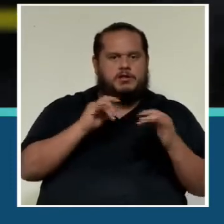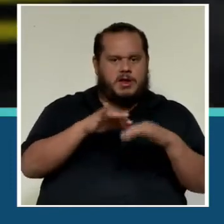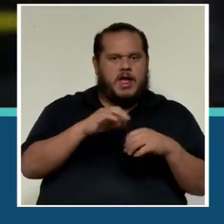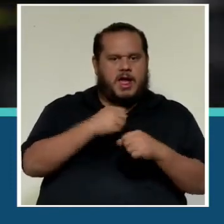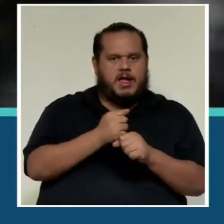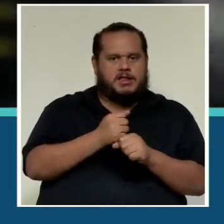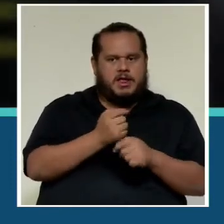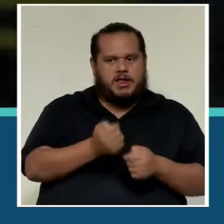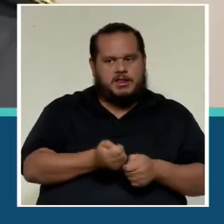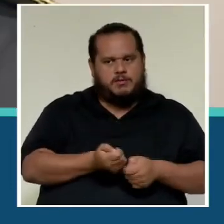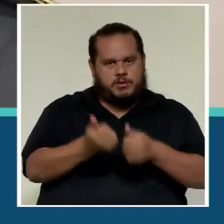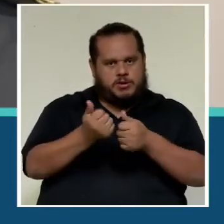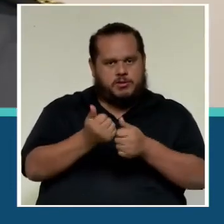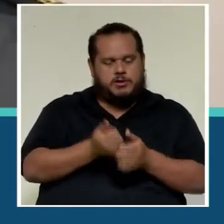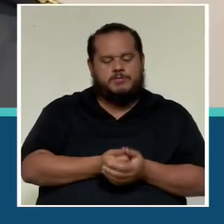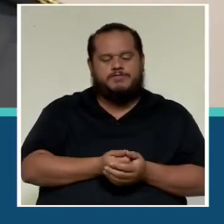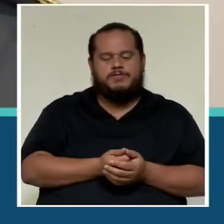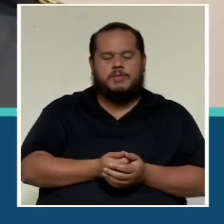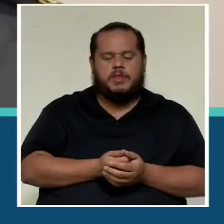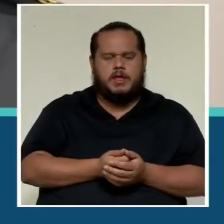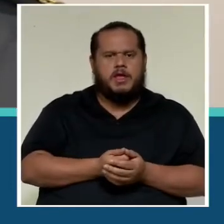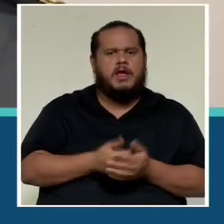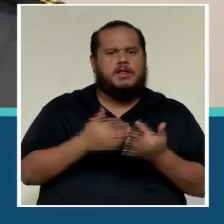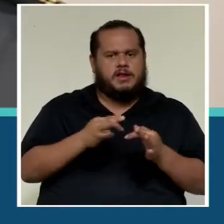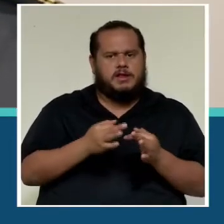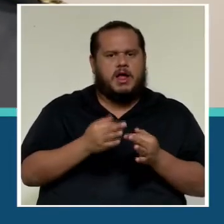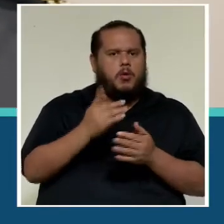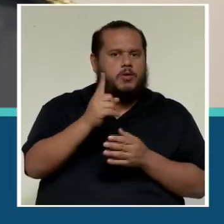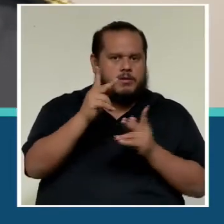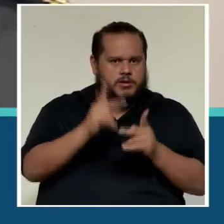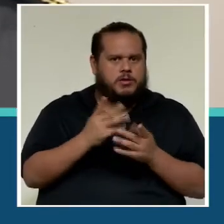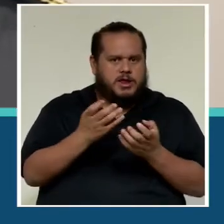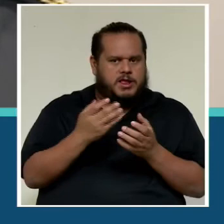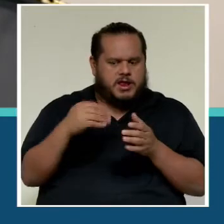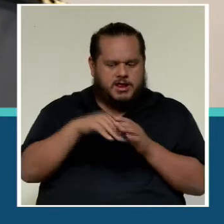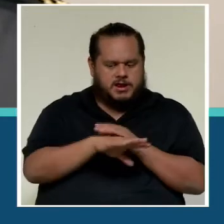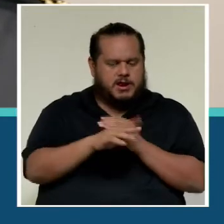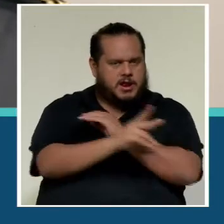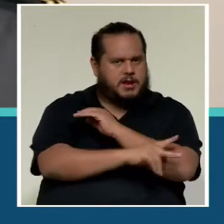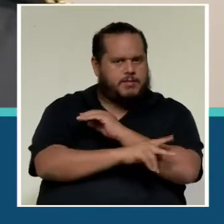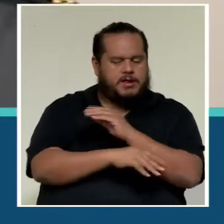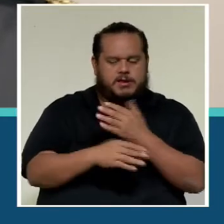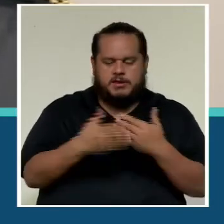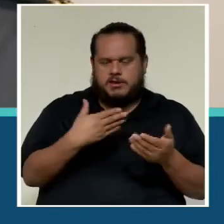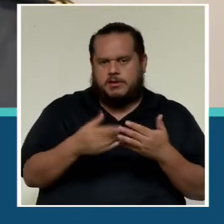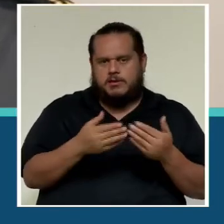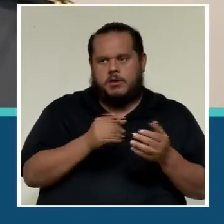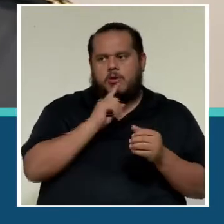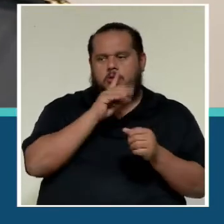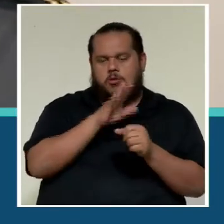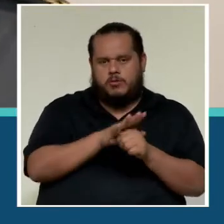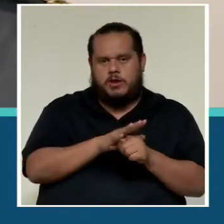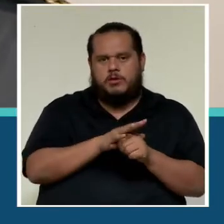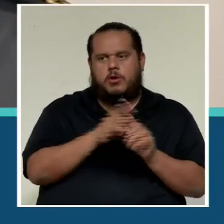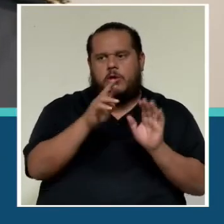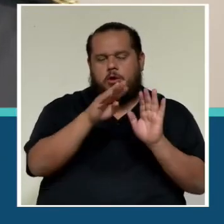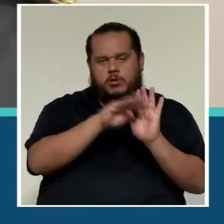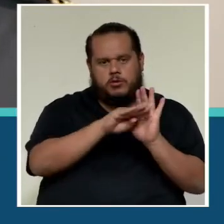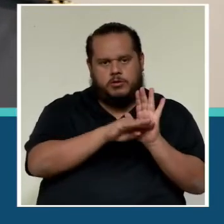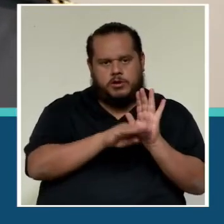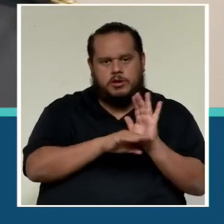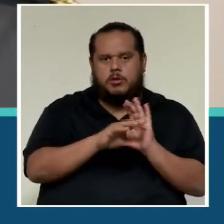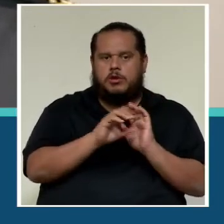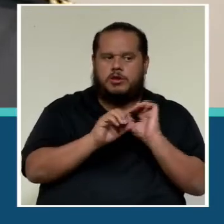expulsiones. Cuando se detecta a la persona tratando de ingresar a nuestro país, ya sea cumpliendo los requisitos